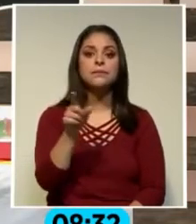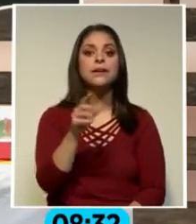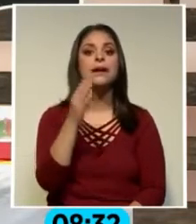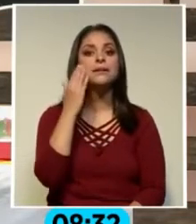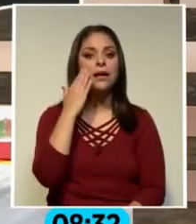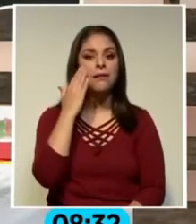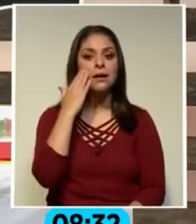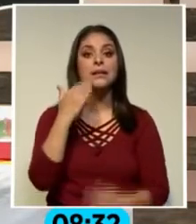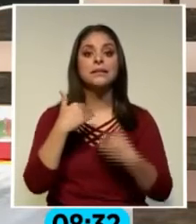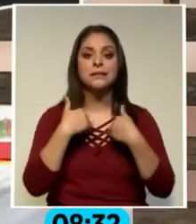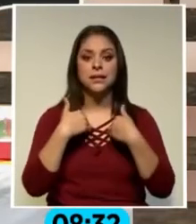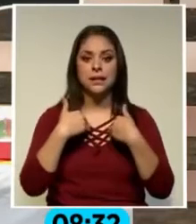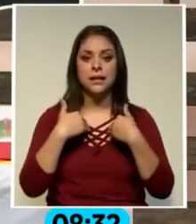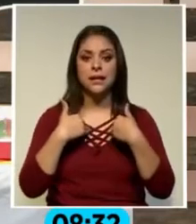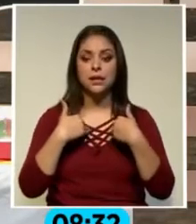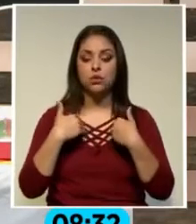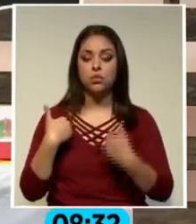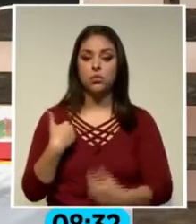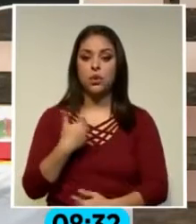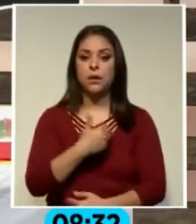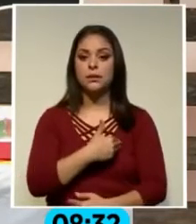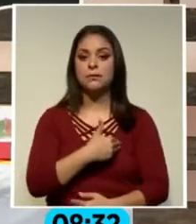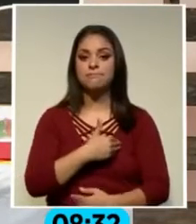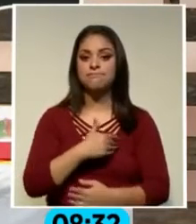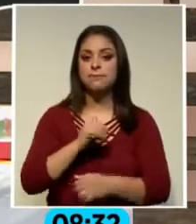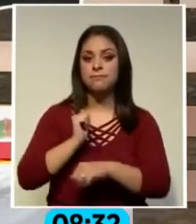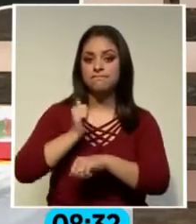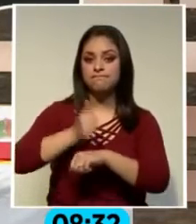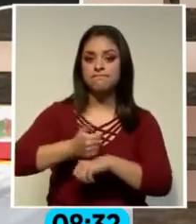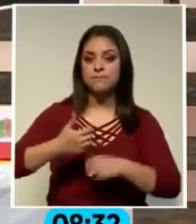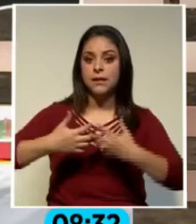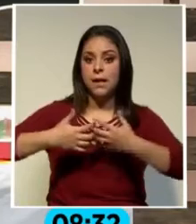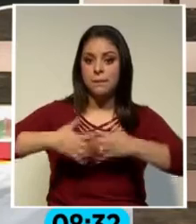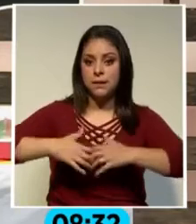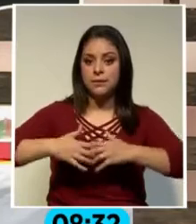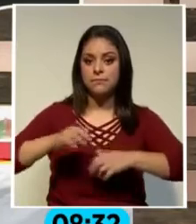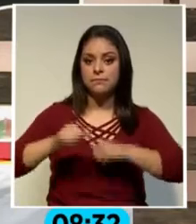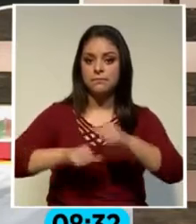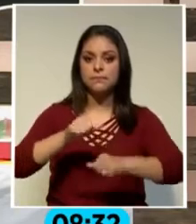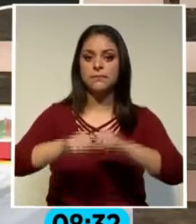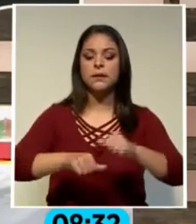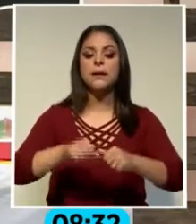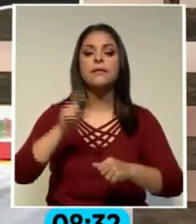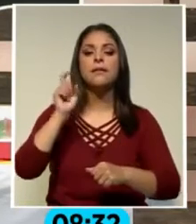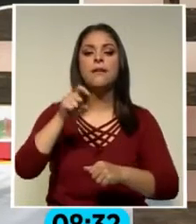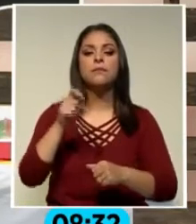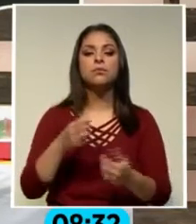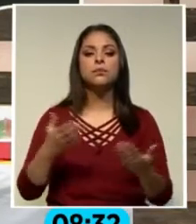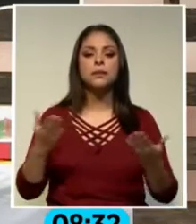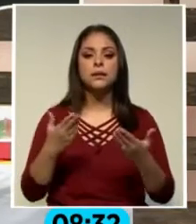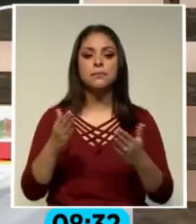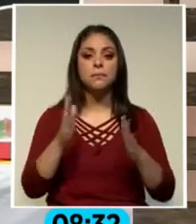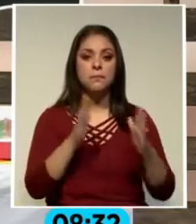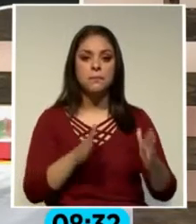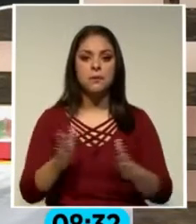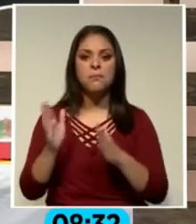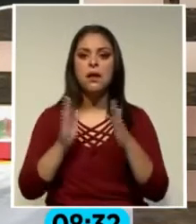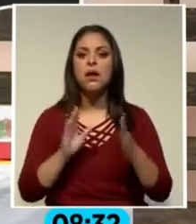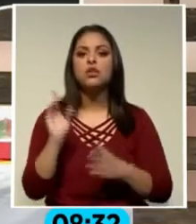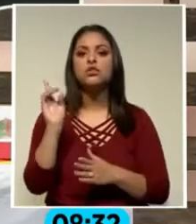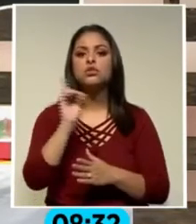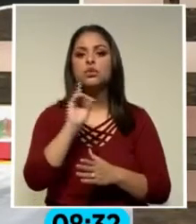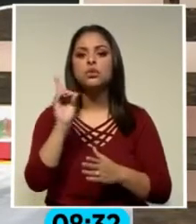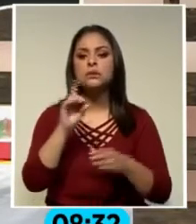poder tenerlas en nuestro emprendimiento, entonces hay algo que es muy importante, niña Gwen. Tenemos que preparar en qué vamos a